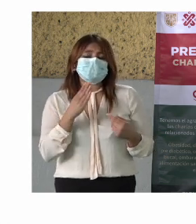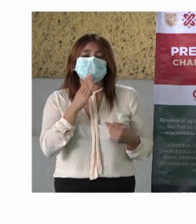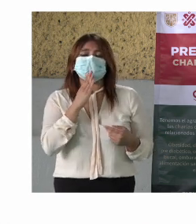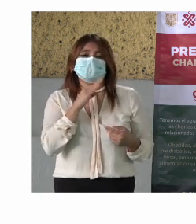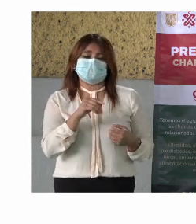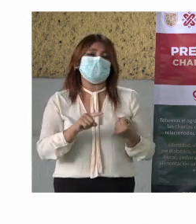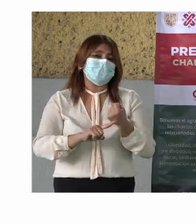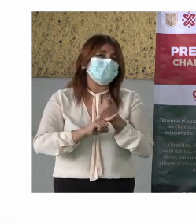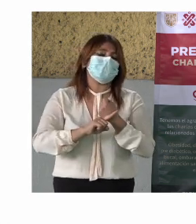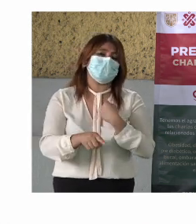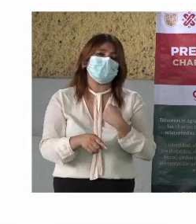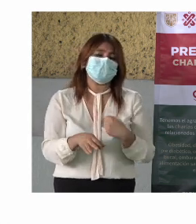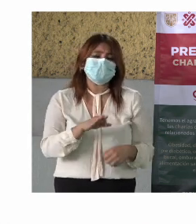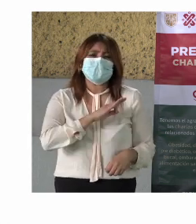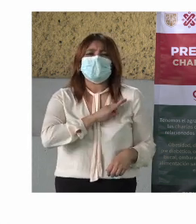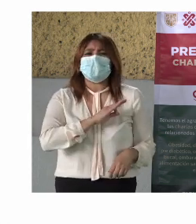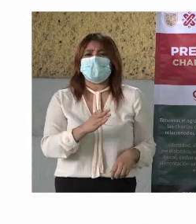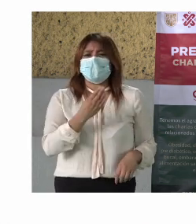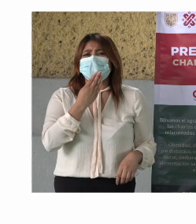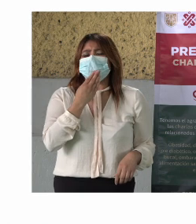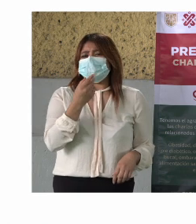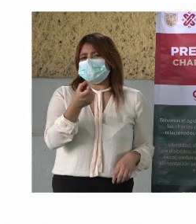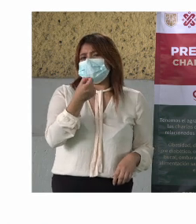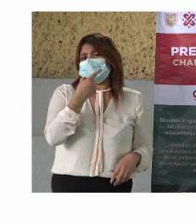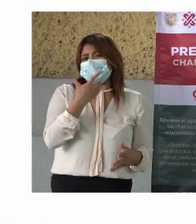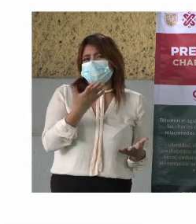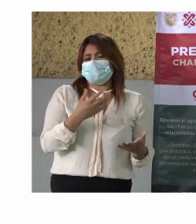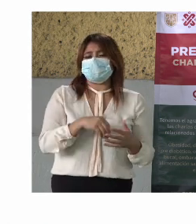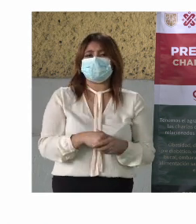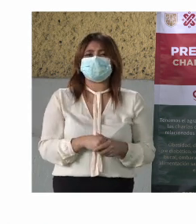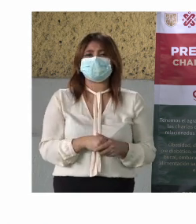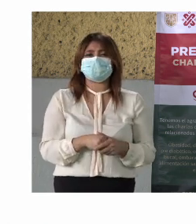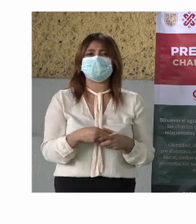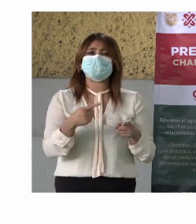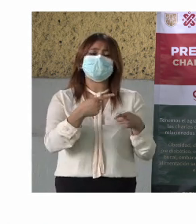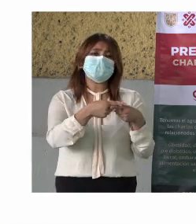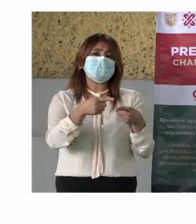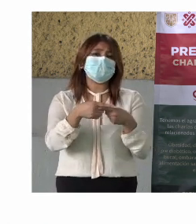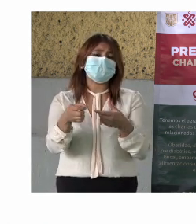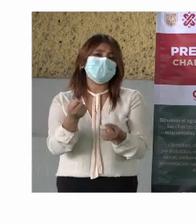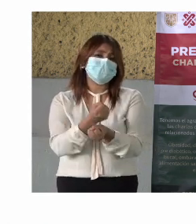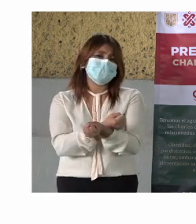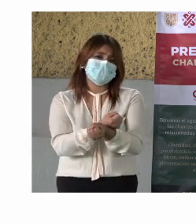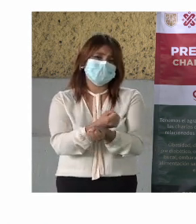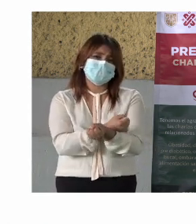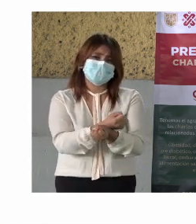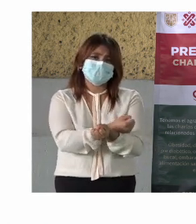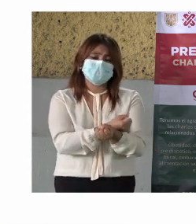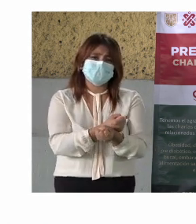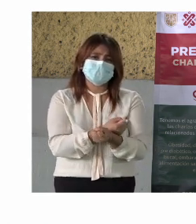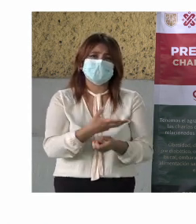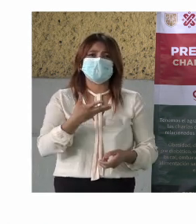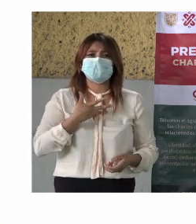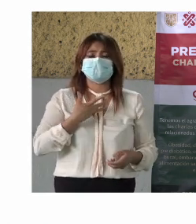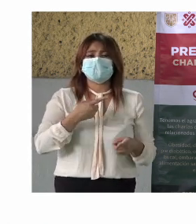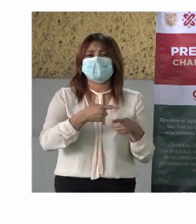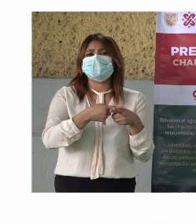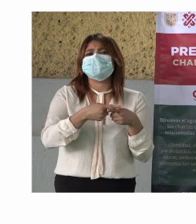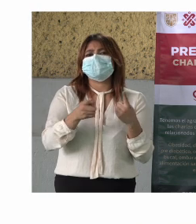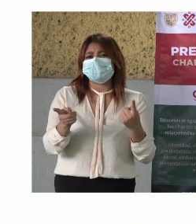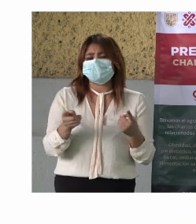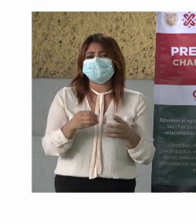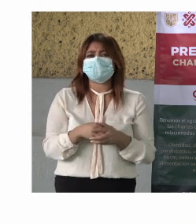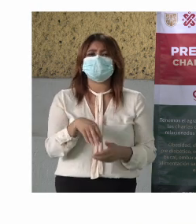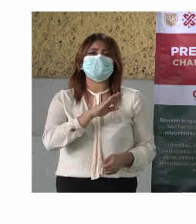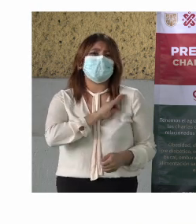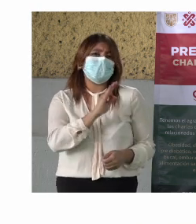ser una muy buena opción de tratamiento farmacológico. En los vasos sanguíneos también se ha visto que tienen cierto efecto, entonces